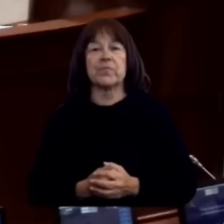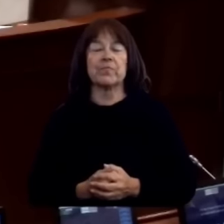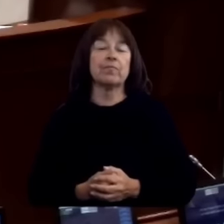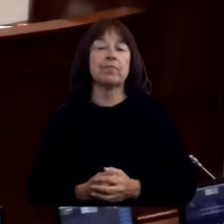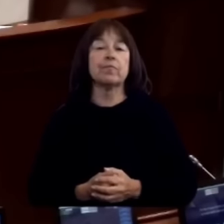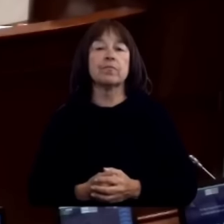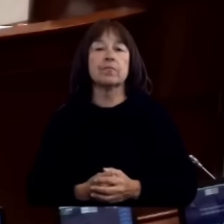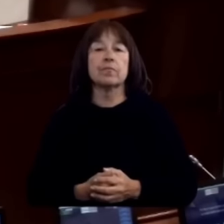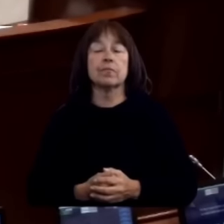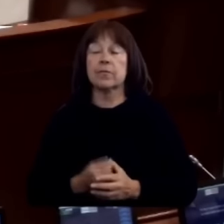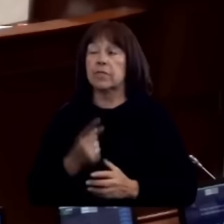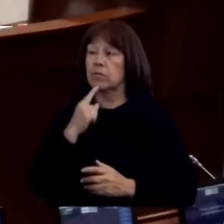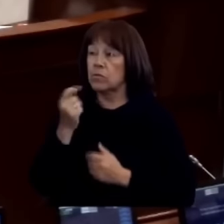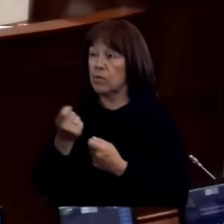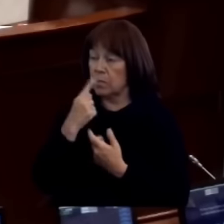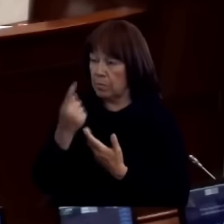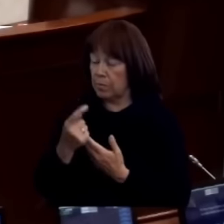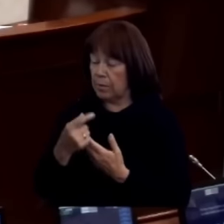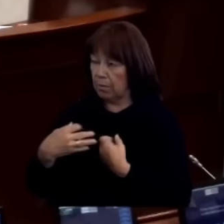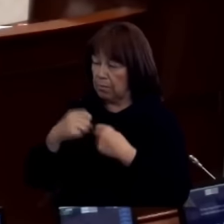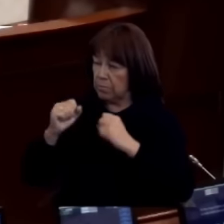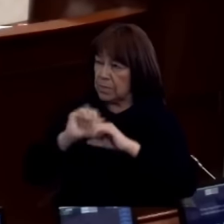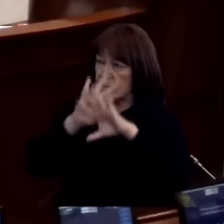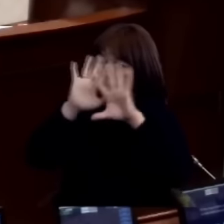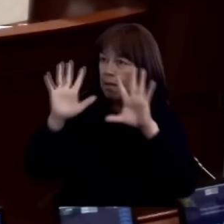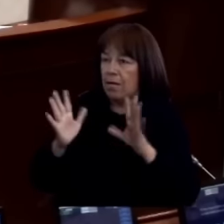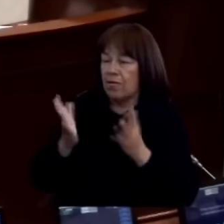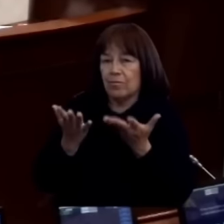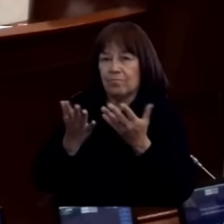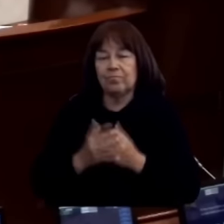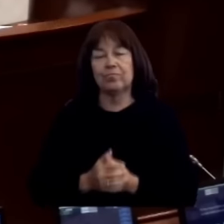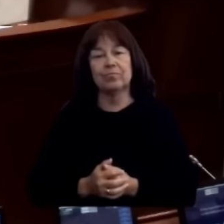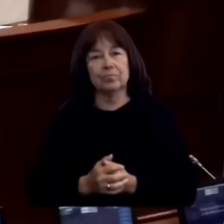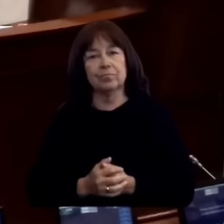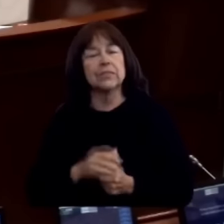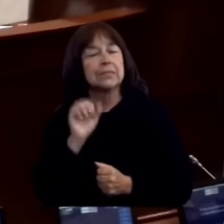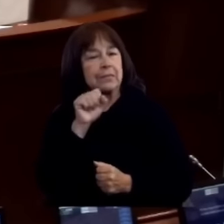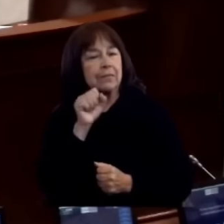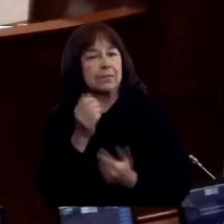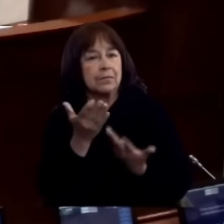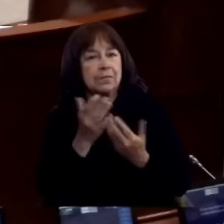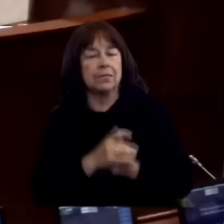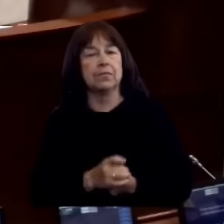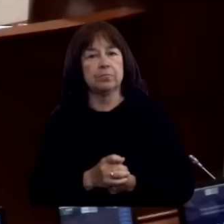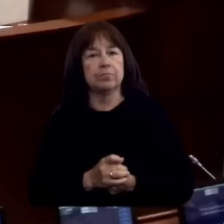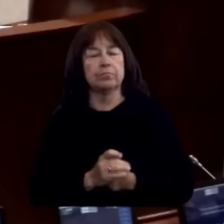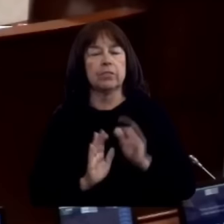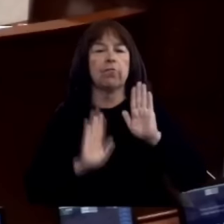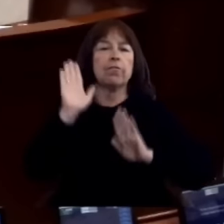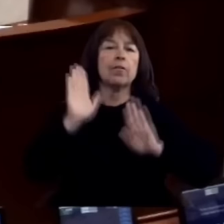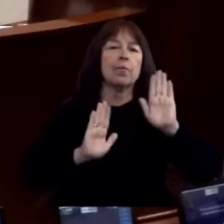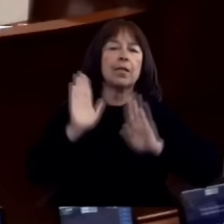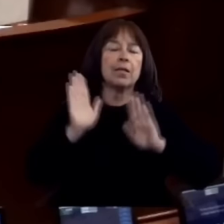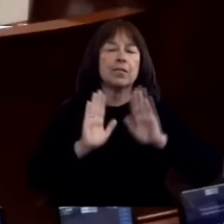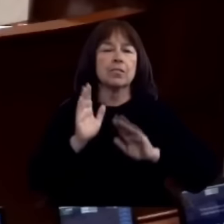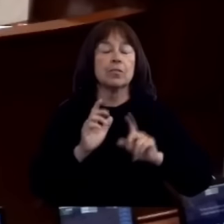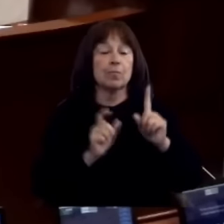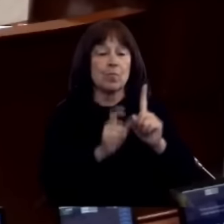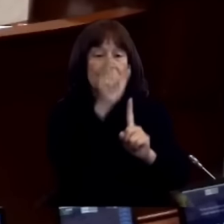con su venia me pide una aclaración, con su venia. ¿Le va a dar la interpelación? Sí. Para una interpelación,